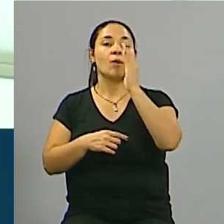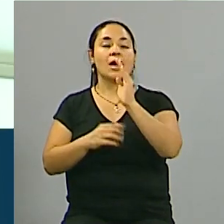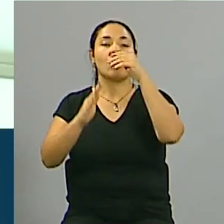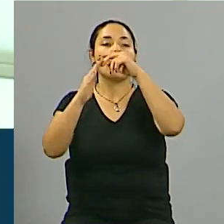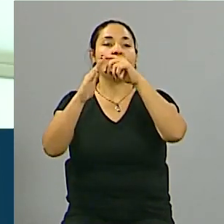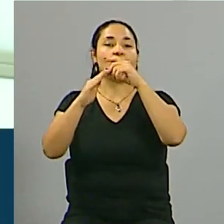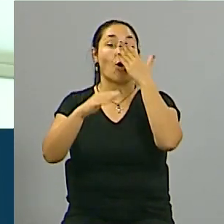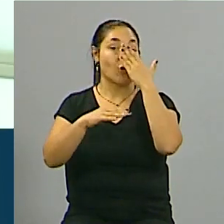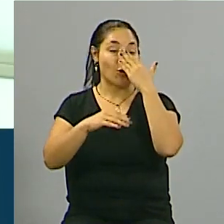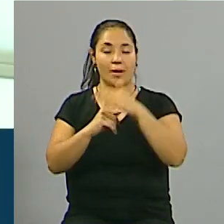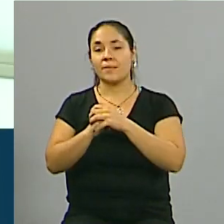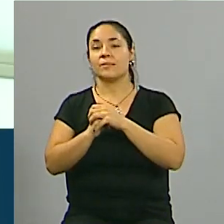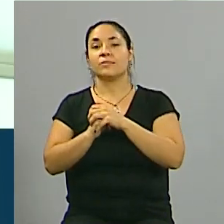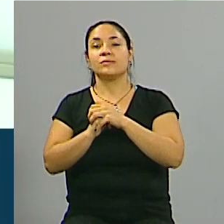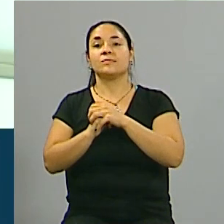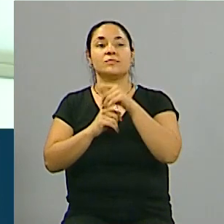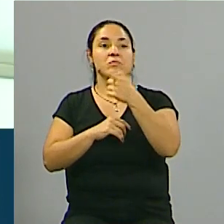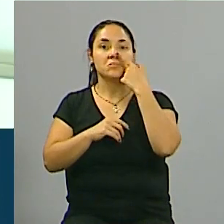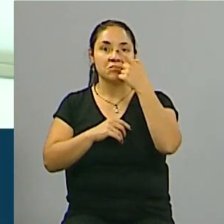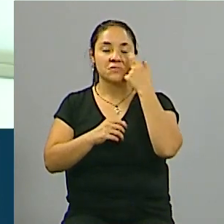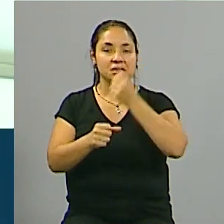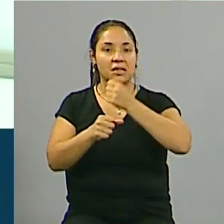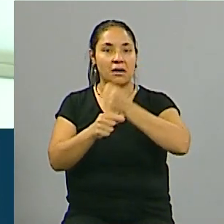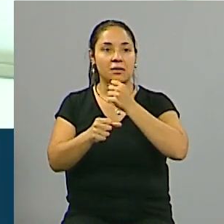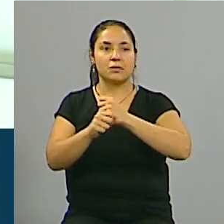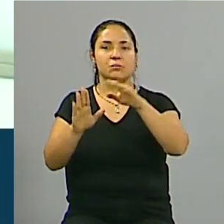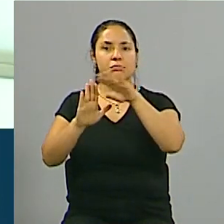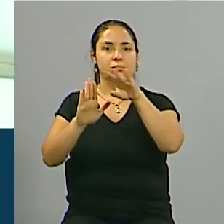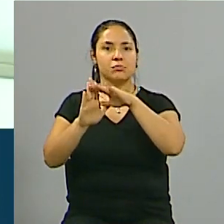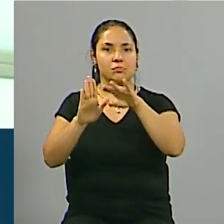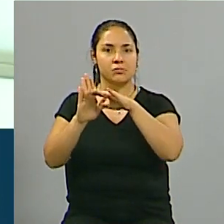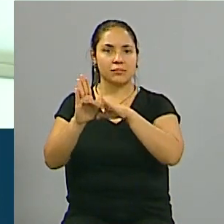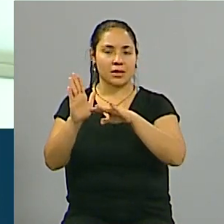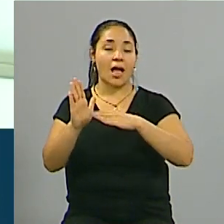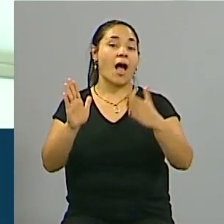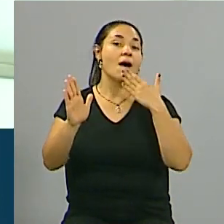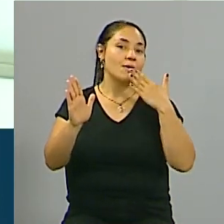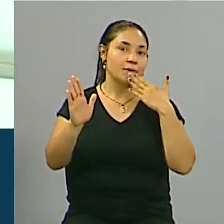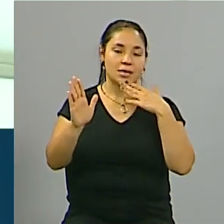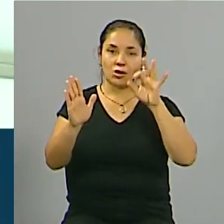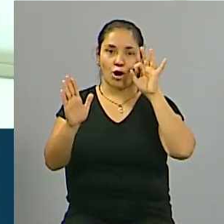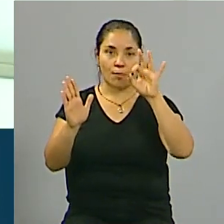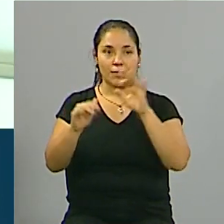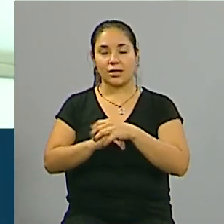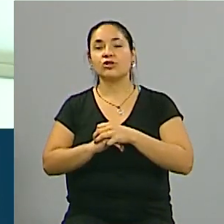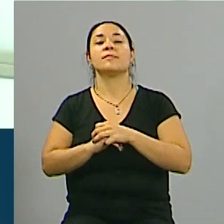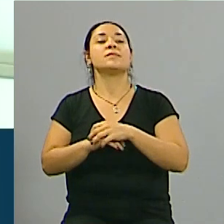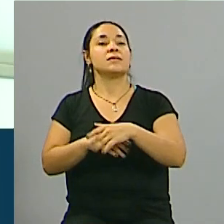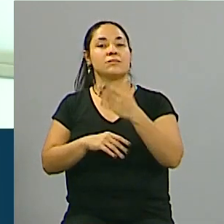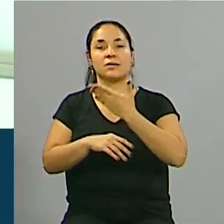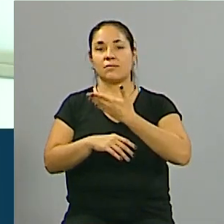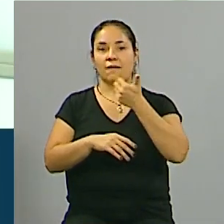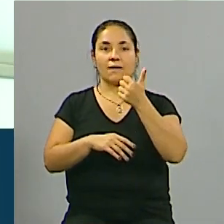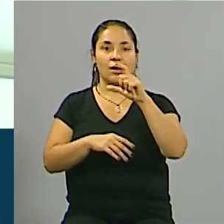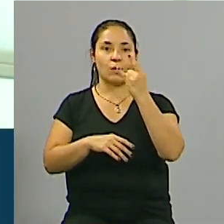hecho un trabajo muy interesante con muchos ítems durante el mes de abril y vamos a seguir repasándolos. Bueno, Facundo, volvemos con